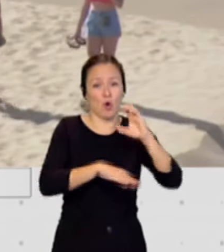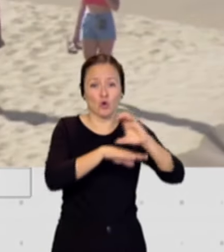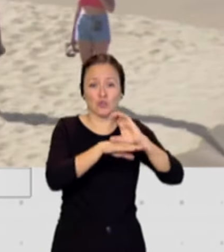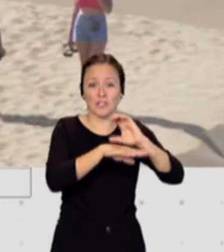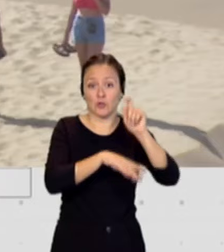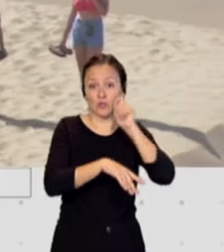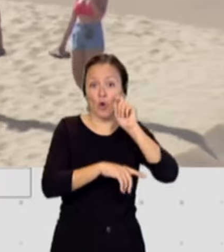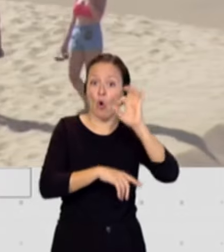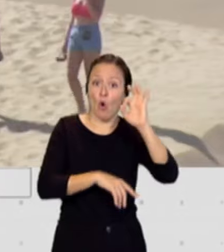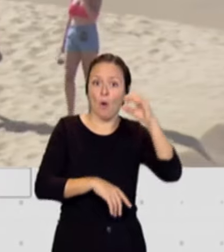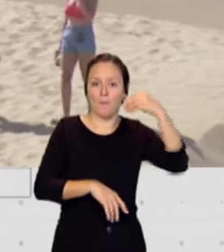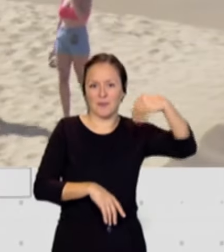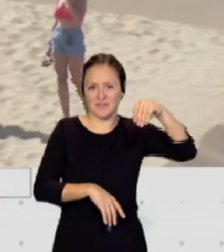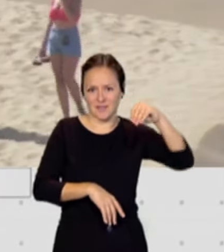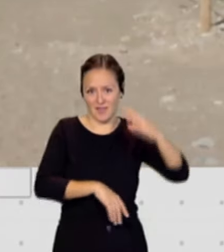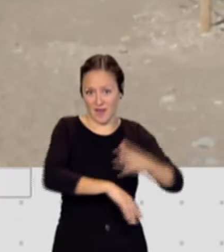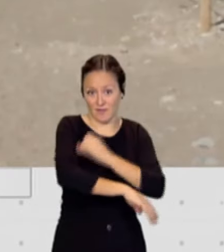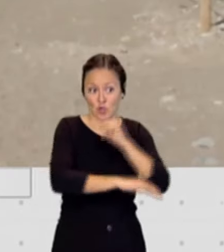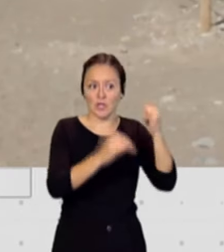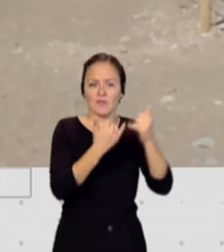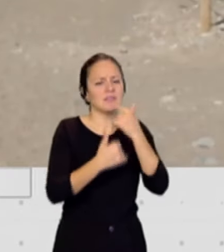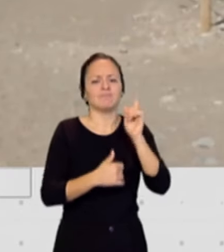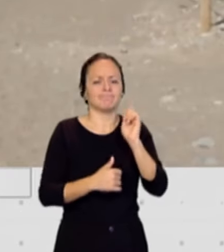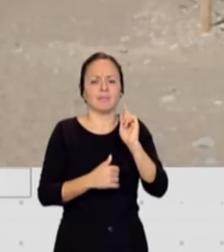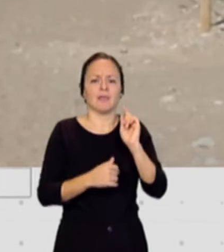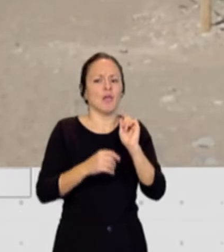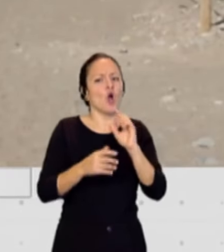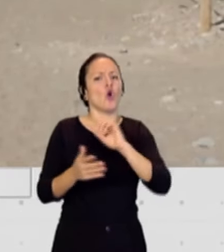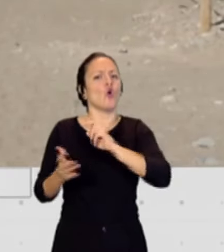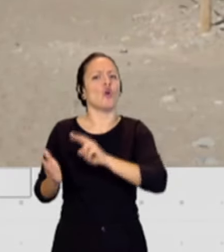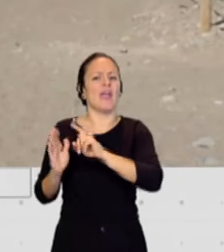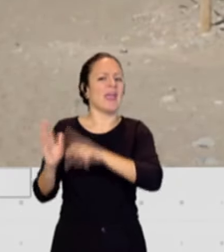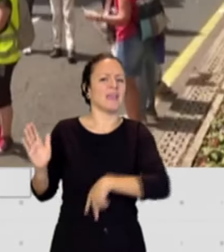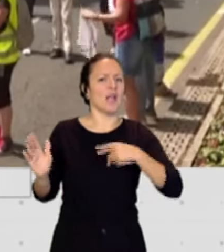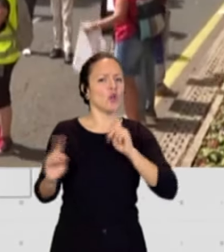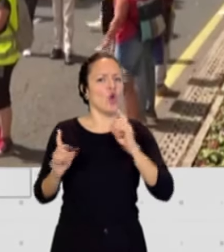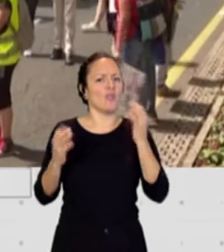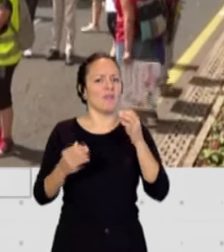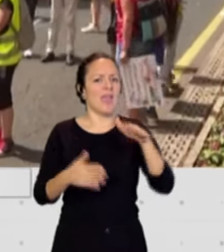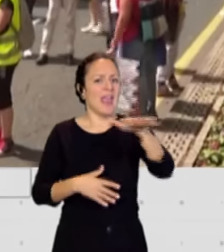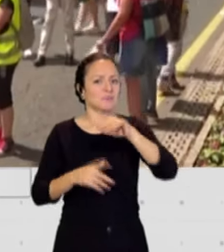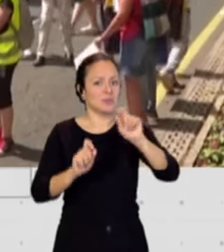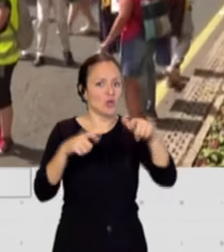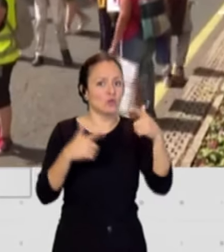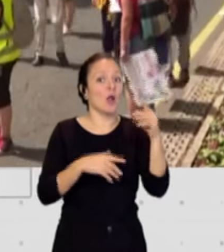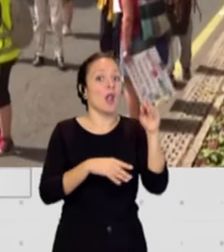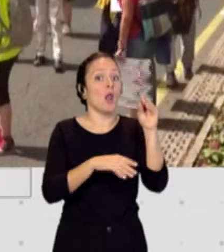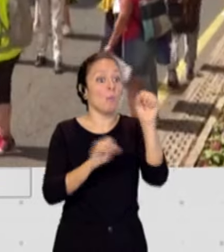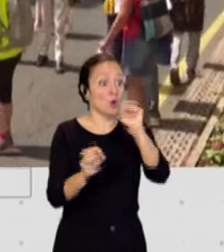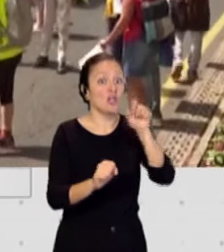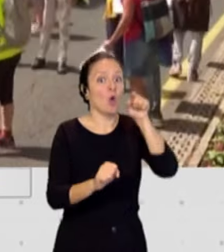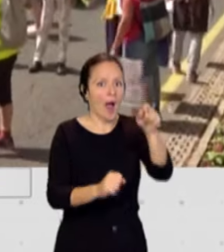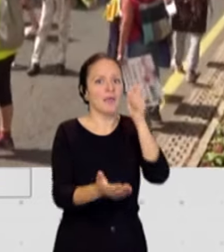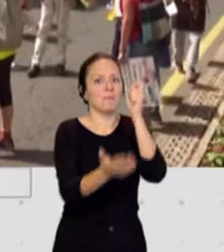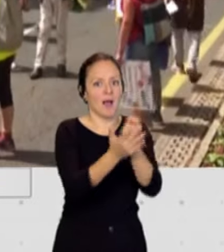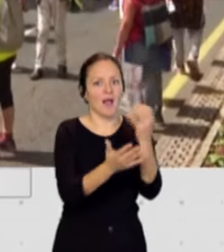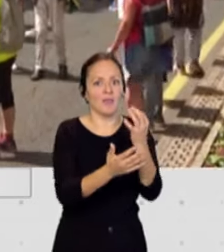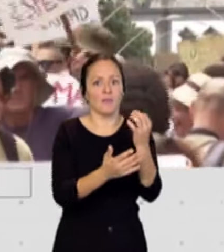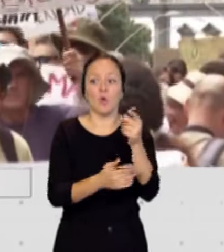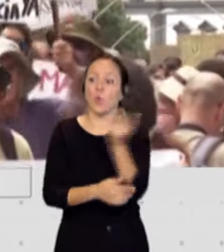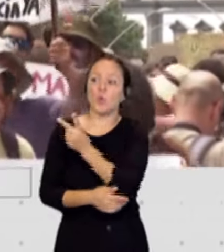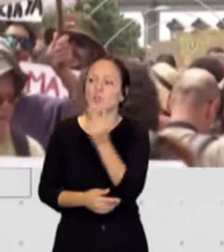Cabildo de tenerife por un impuesto específico para entrar en espacios naturales protegidos Lara Salvador con cuál se quedan yo con los dos sí que habría que